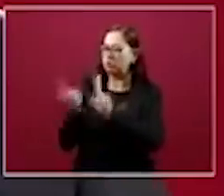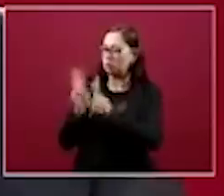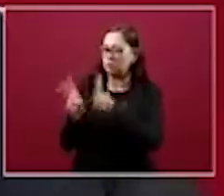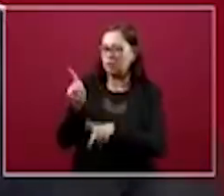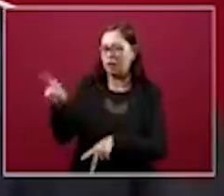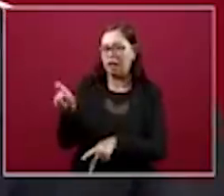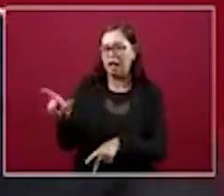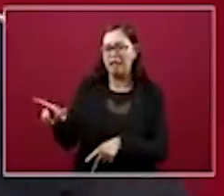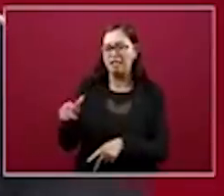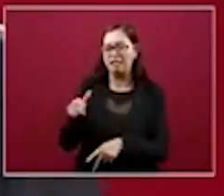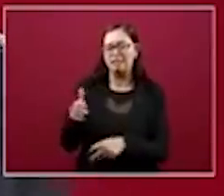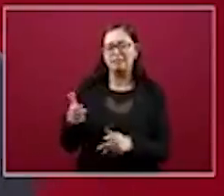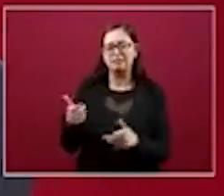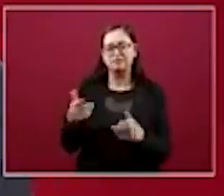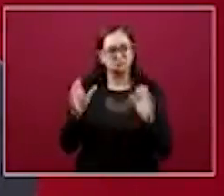así